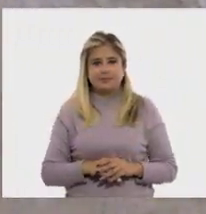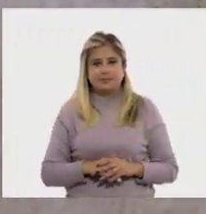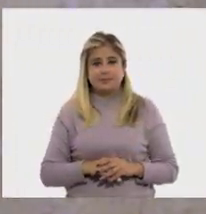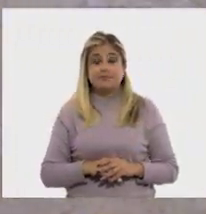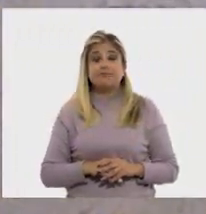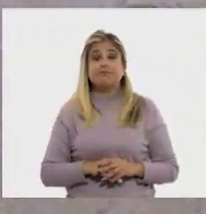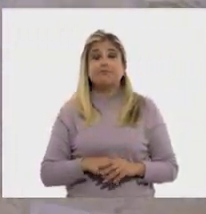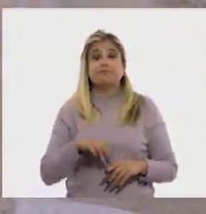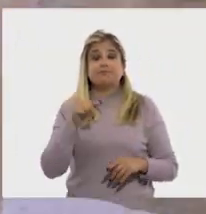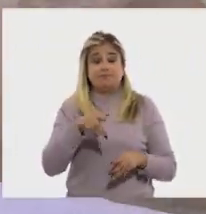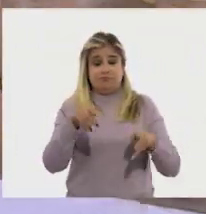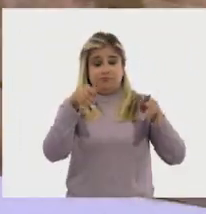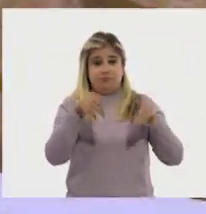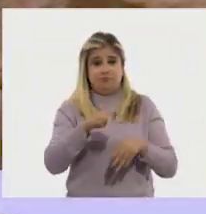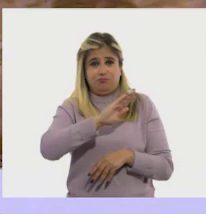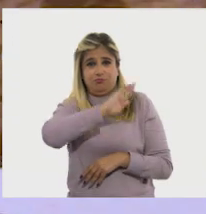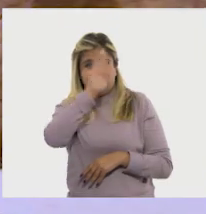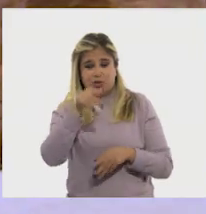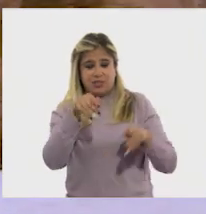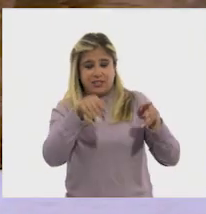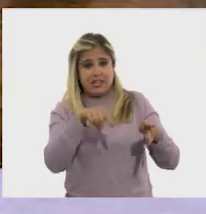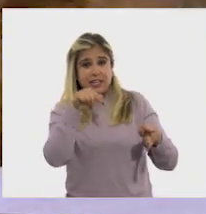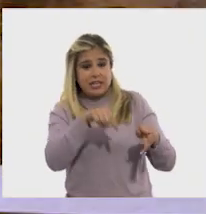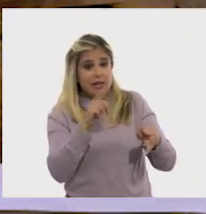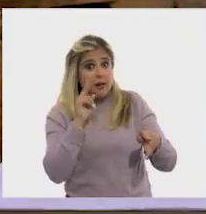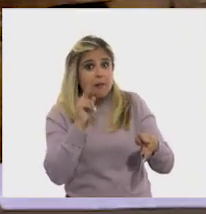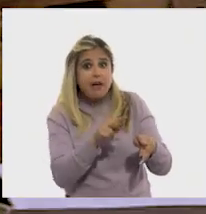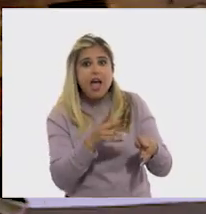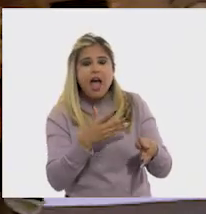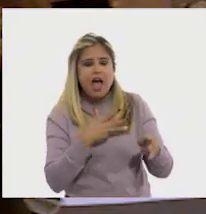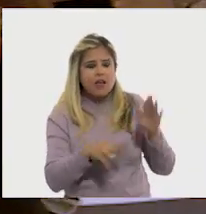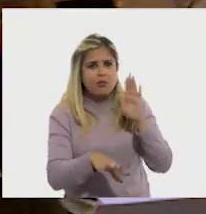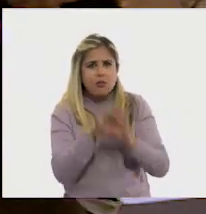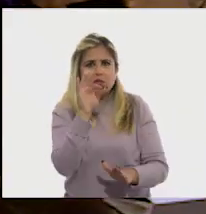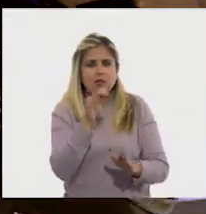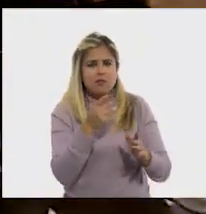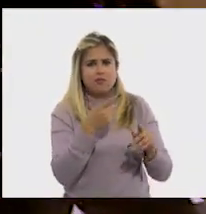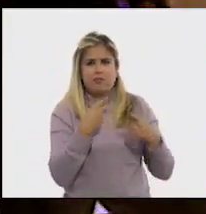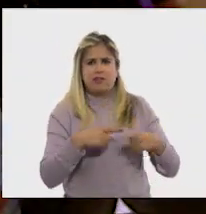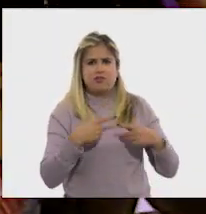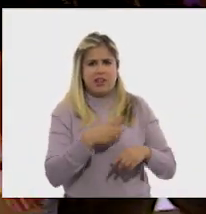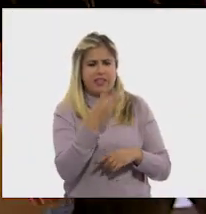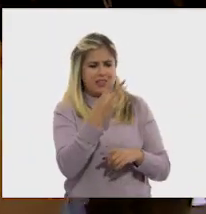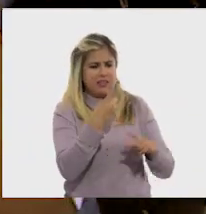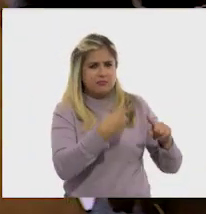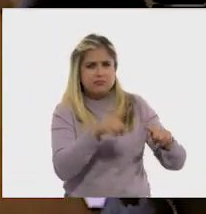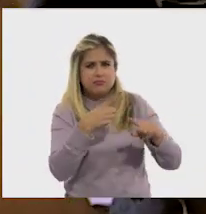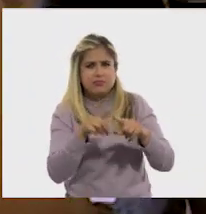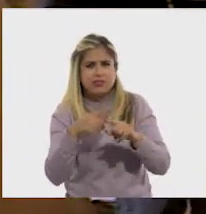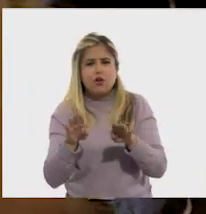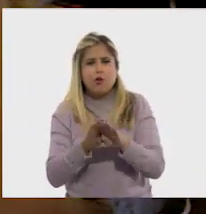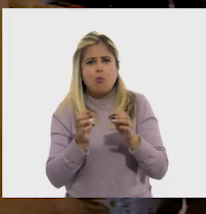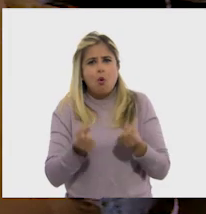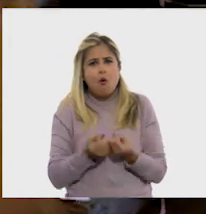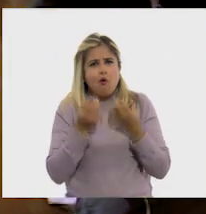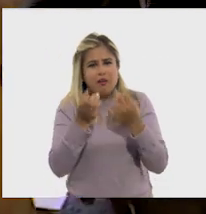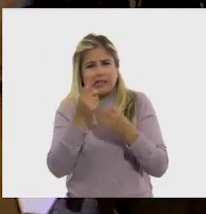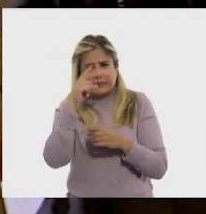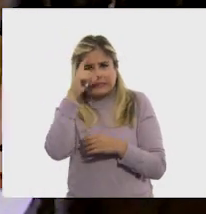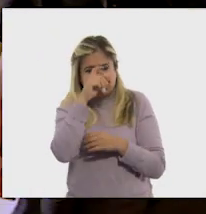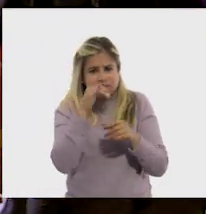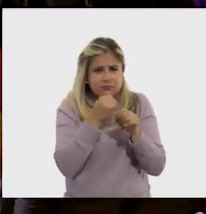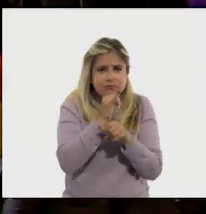En una cripta de la pirámide principal se encontraron los restos de 3 individuos con pedacería de ofrendas muy